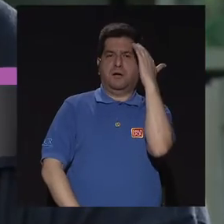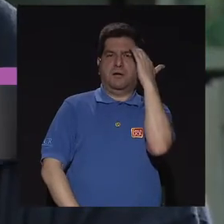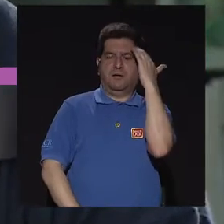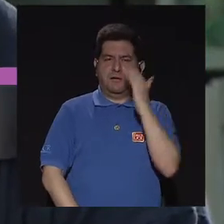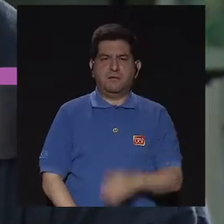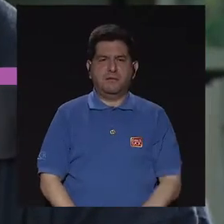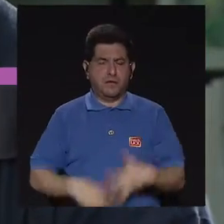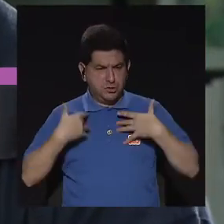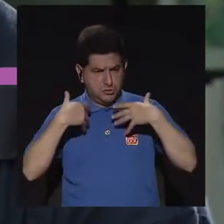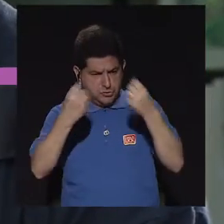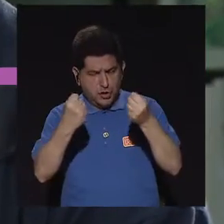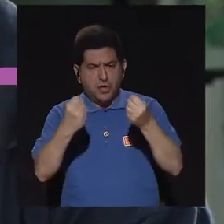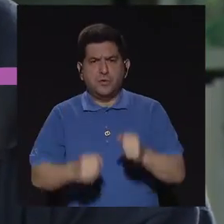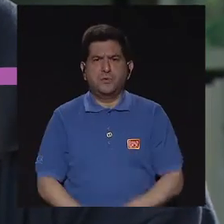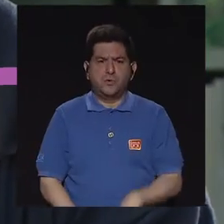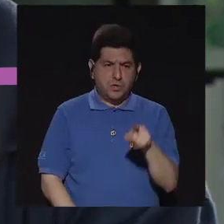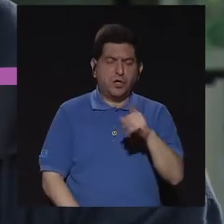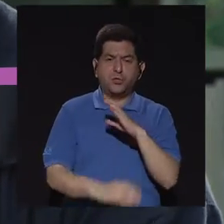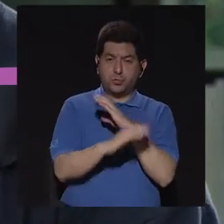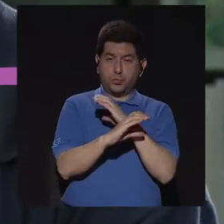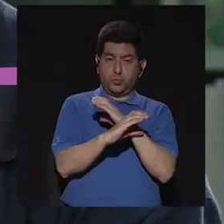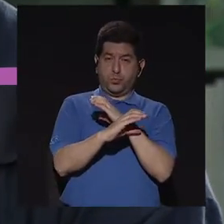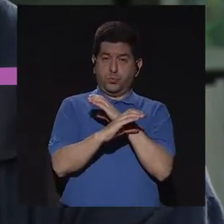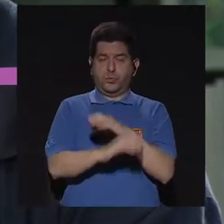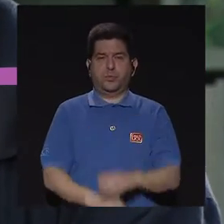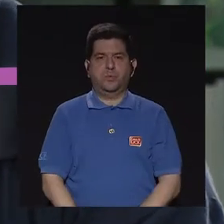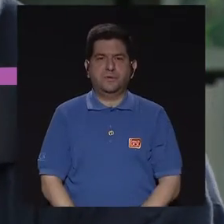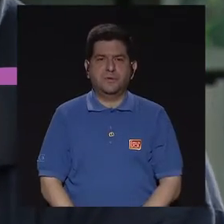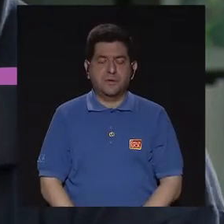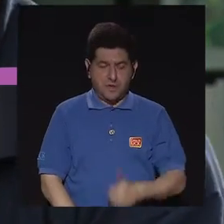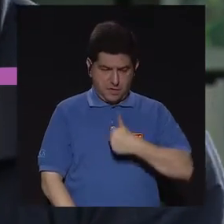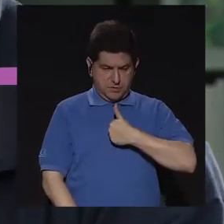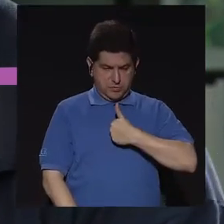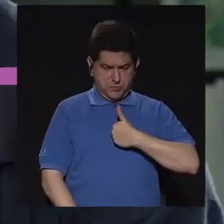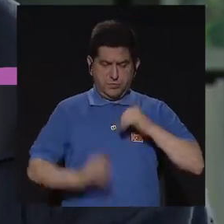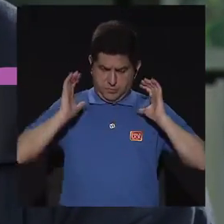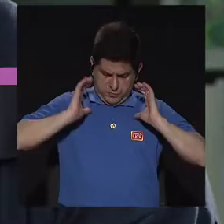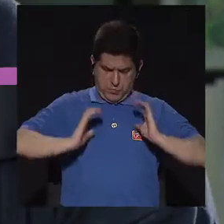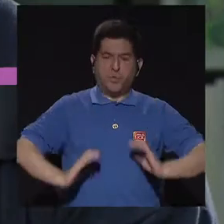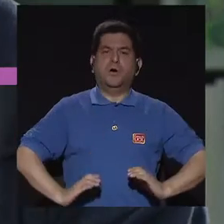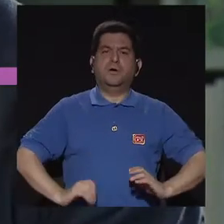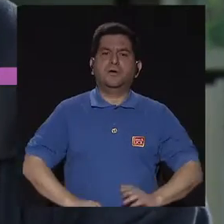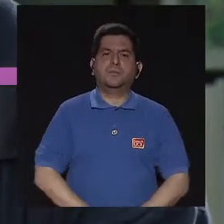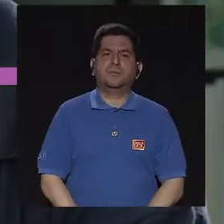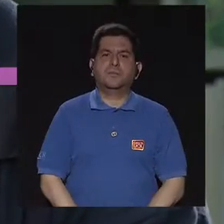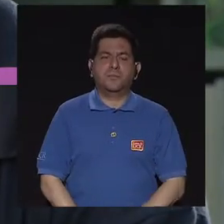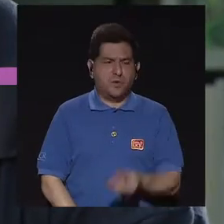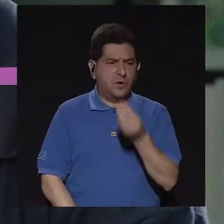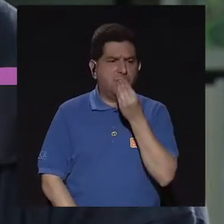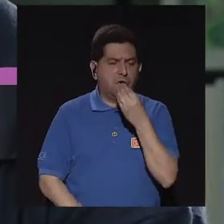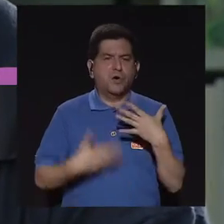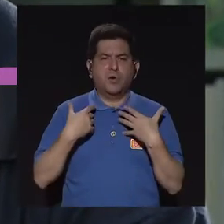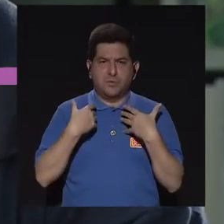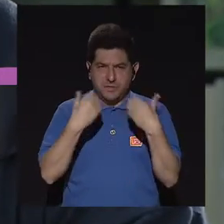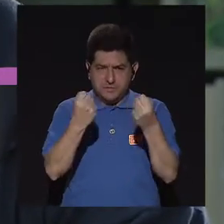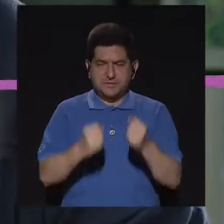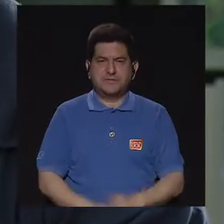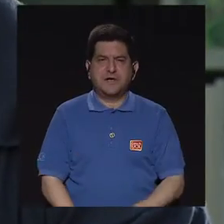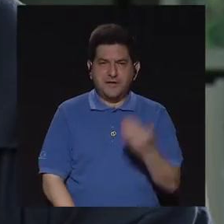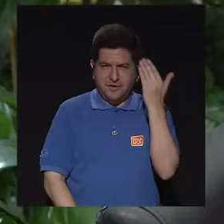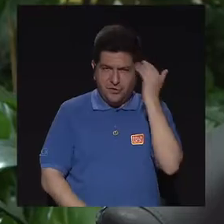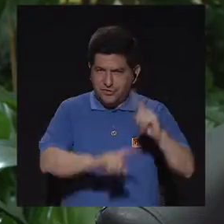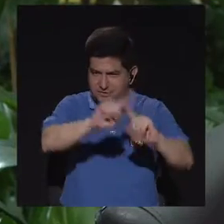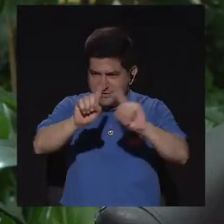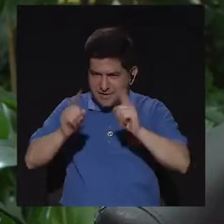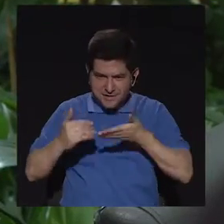consciente en salud también, de ser un poco más cuidadosos, ¿verdad? De su propio cuerpo, de comer más saludable. Hay más conciencia